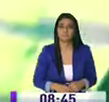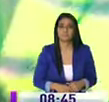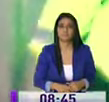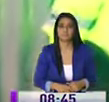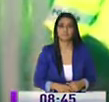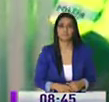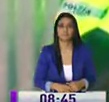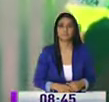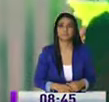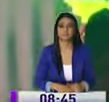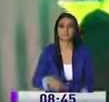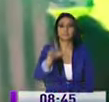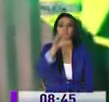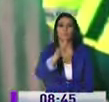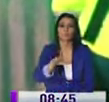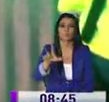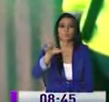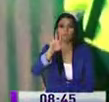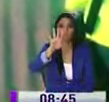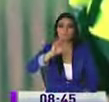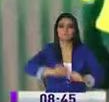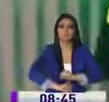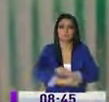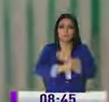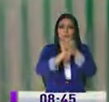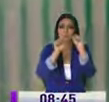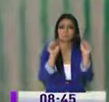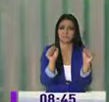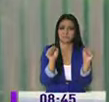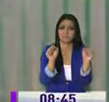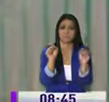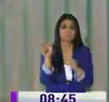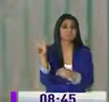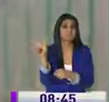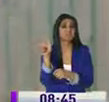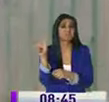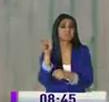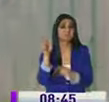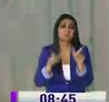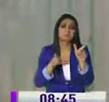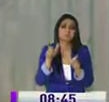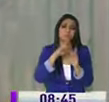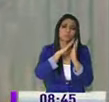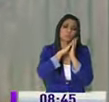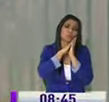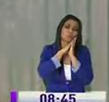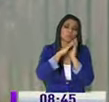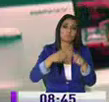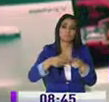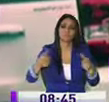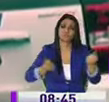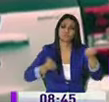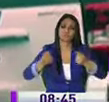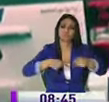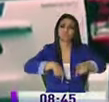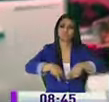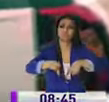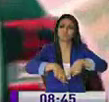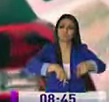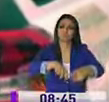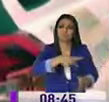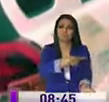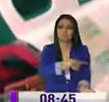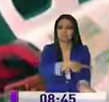lunes 4 de la mañana a esa hora sólo se escucha el ruido de los camiones transitando por la vía perimetral sonido que ya